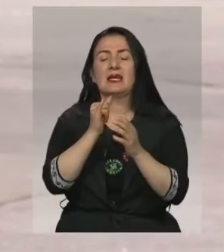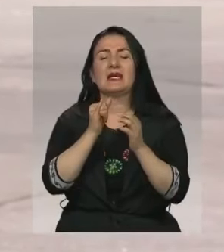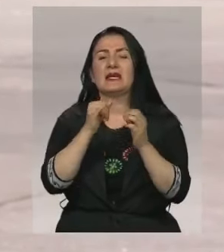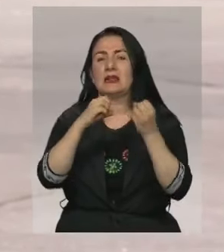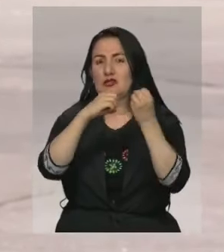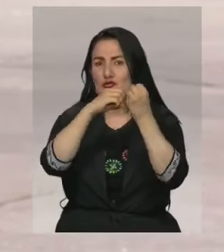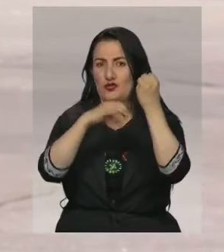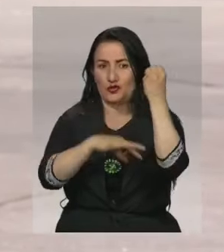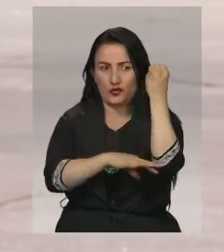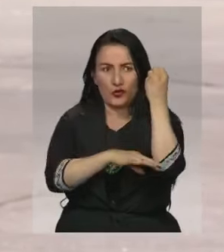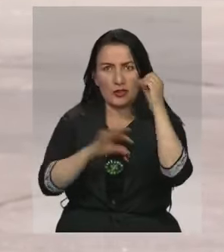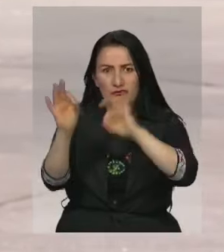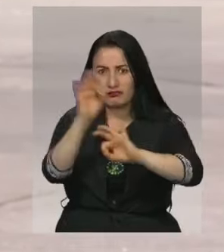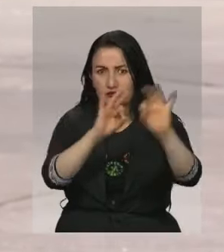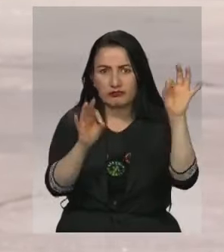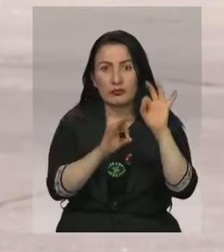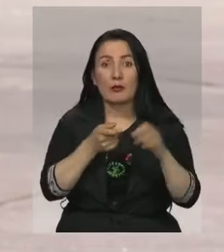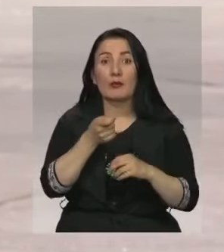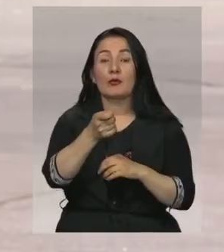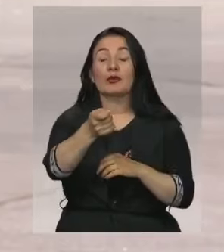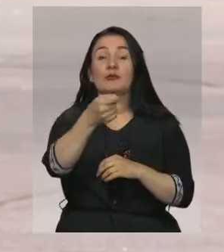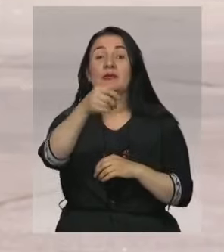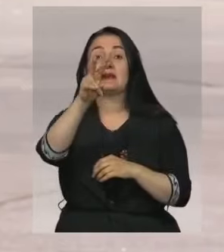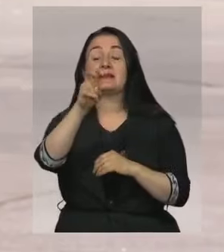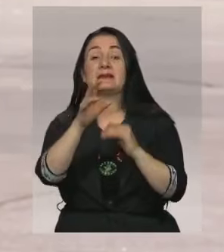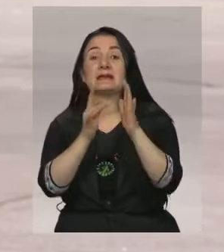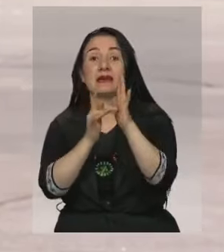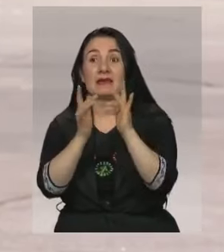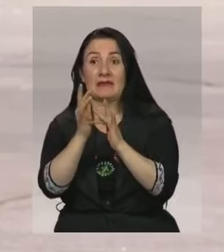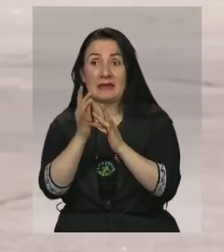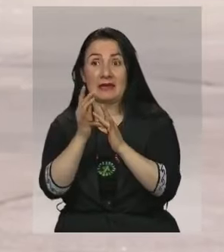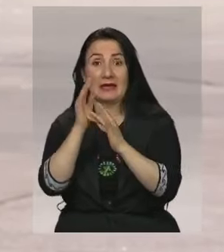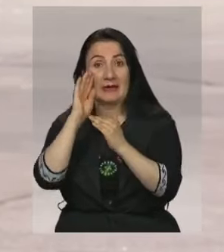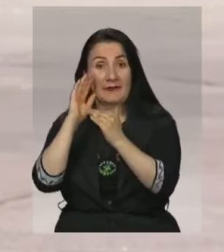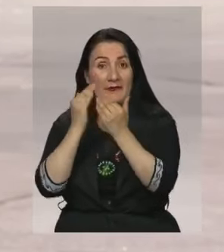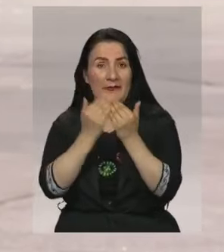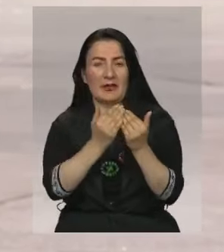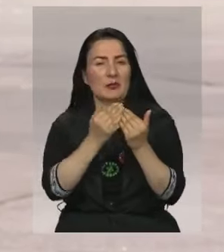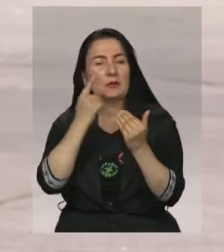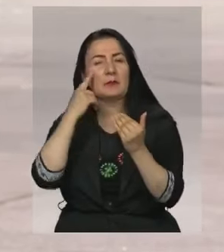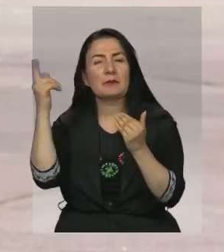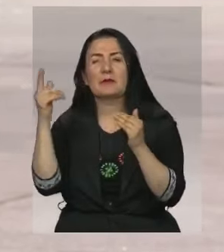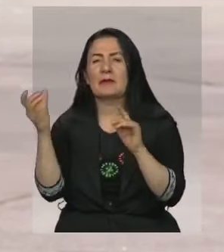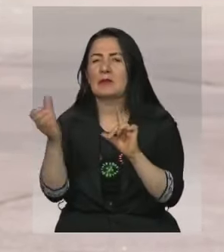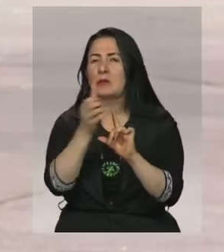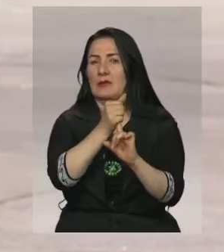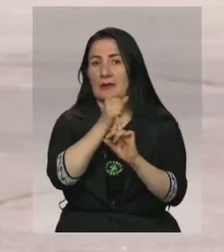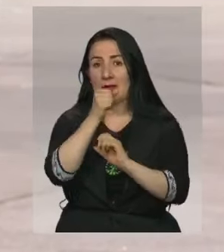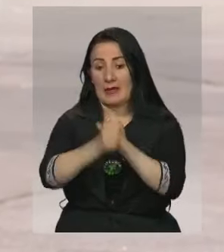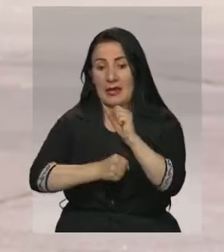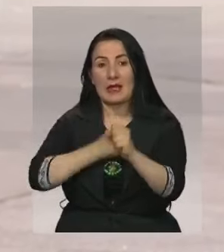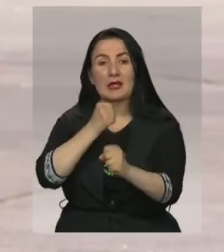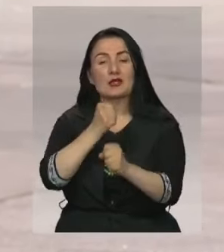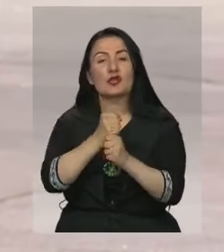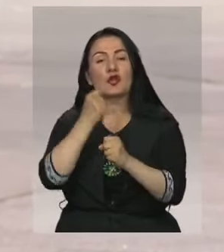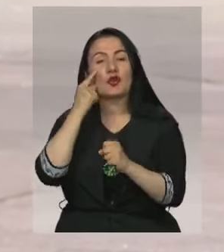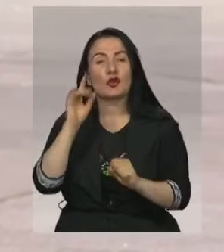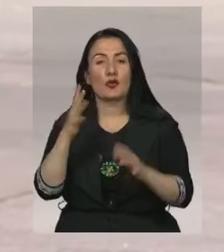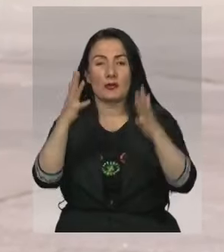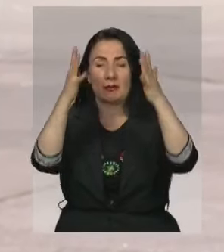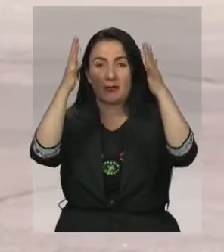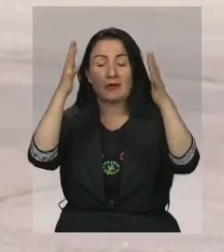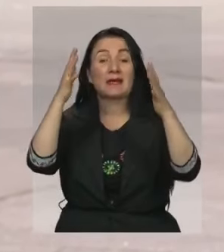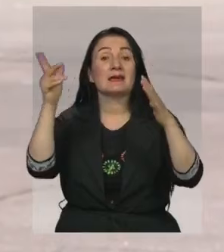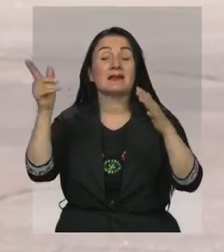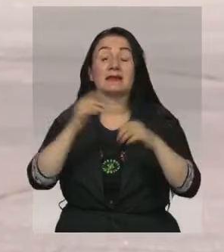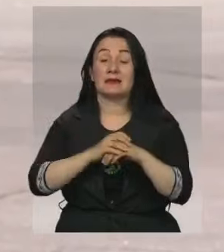infraestructura que recibirá a la Filbo el próximo 17 de abril. Y respecto a su programación, vamos a encontrar que este año vamos a conmemorar